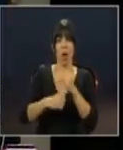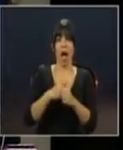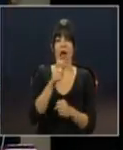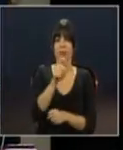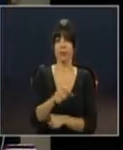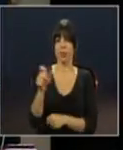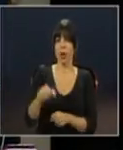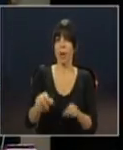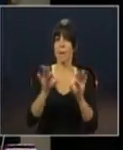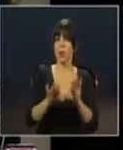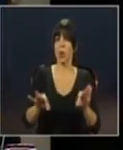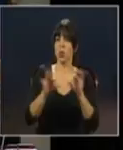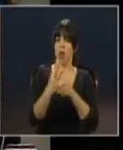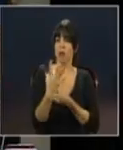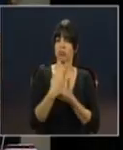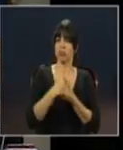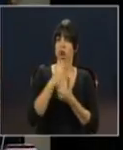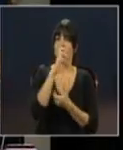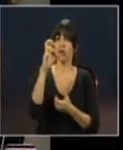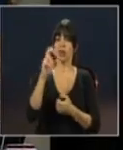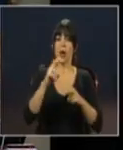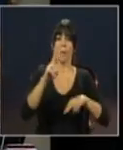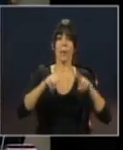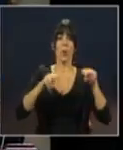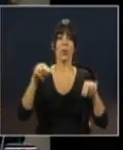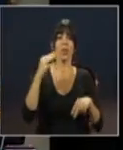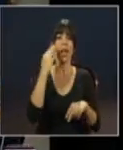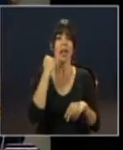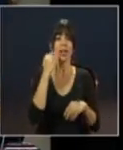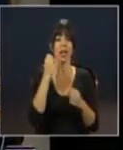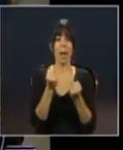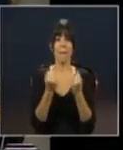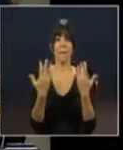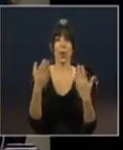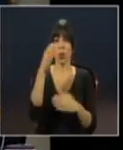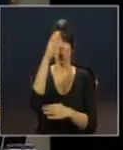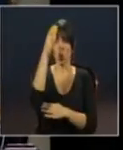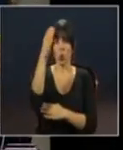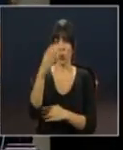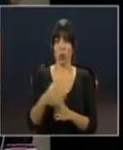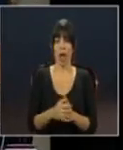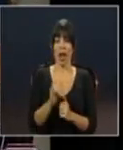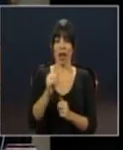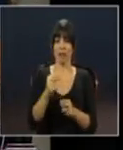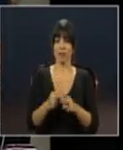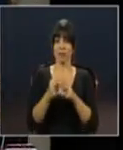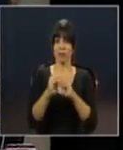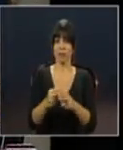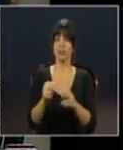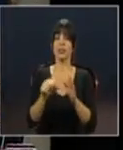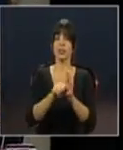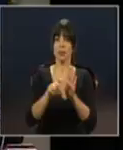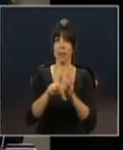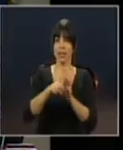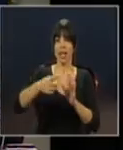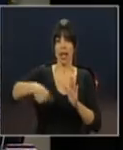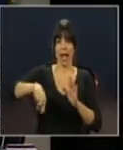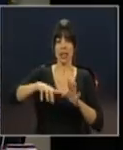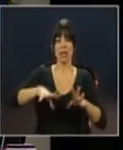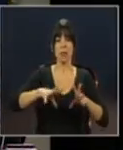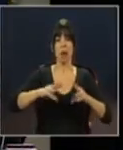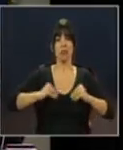emblemáticas de una Costa Rica multiétnica y pluricultural, denominación que esta Asamblea Legislativa